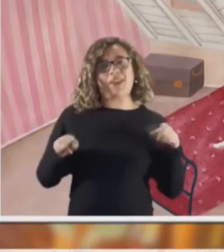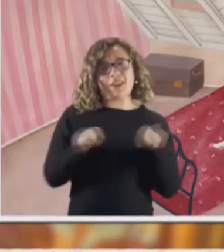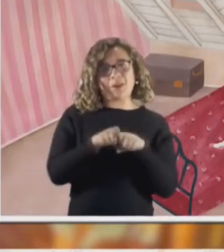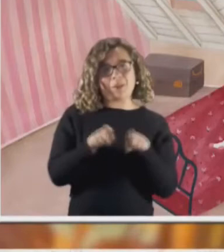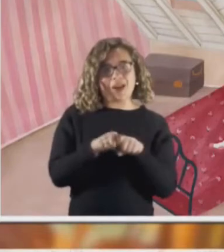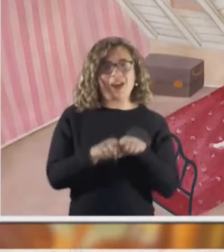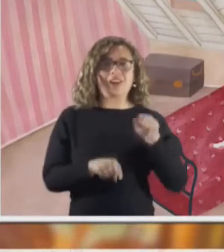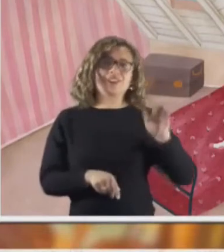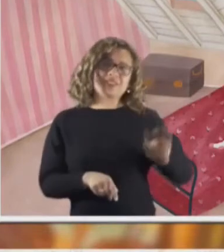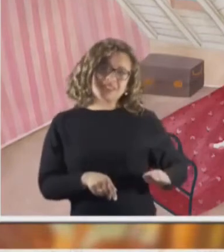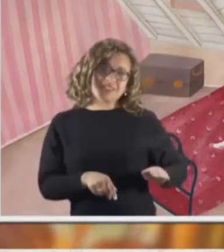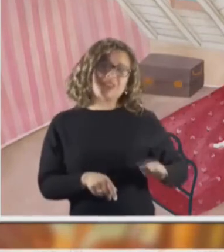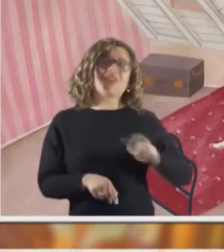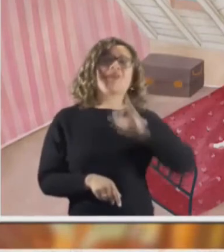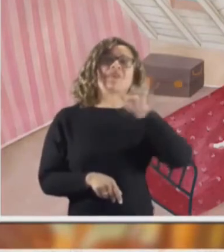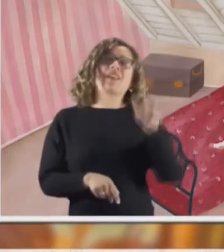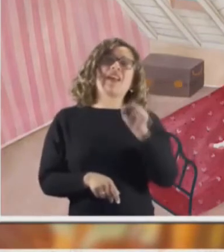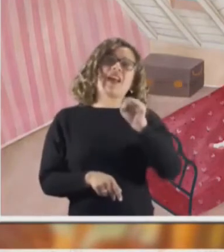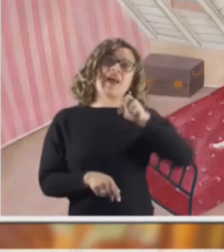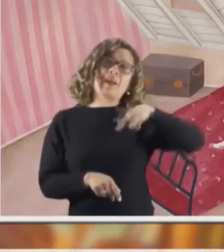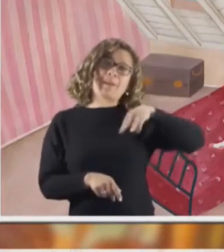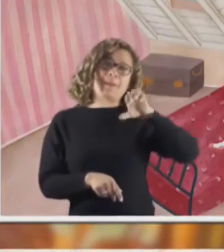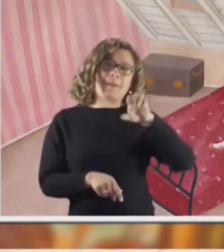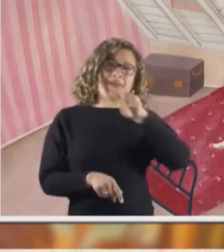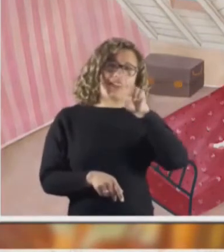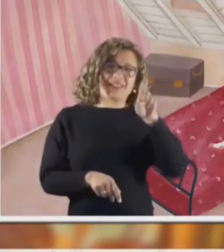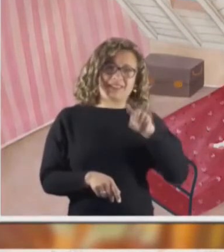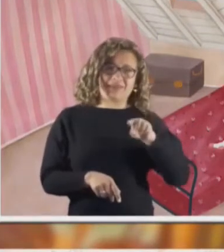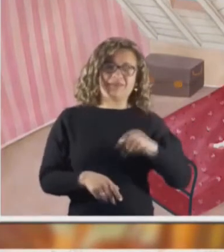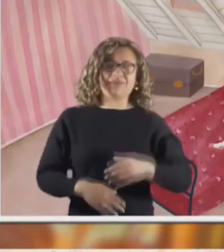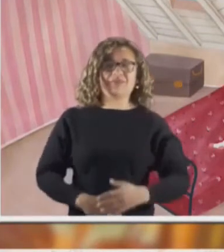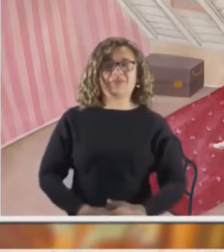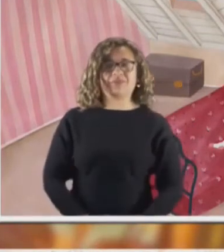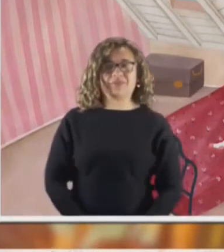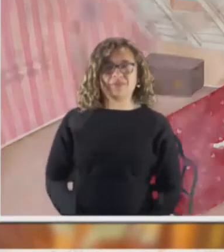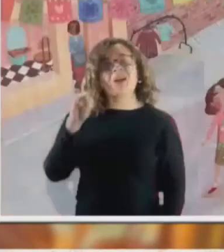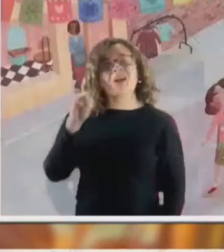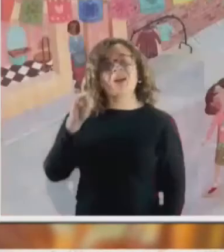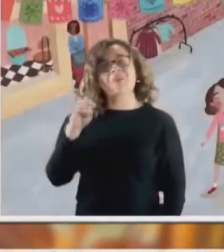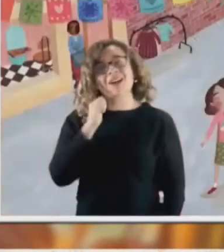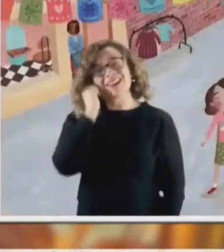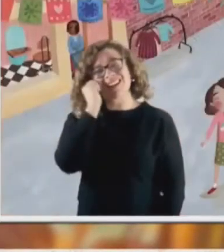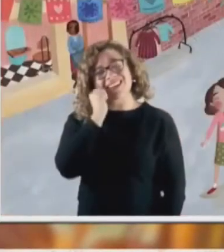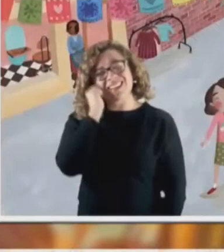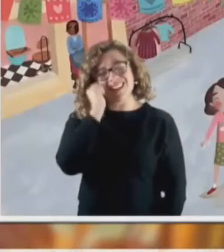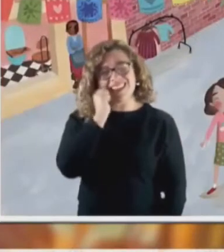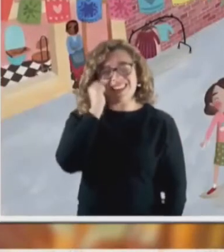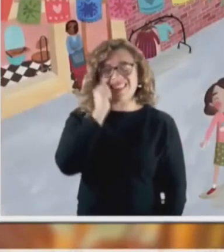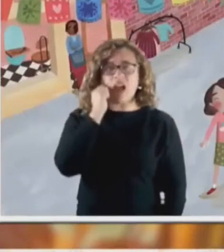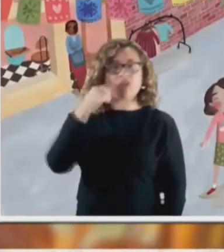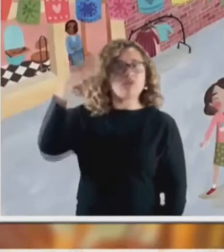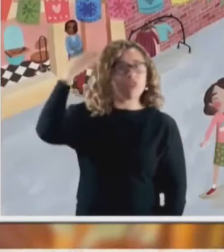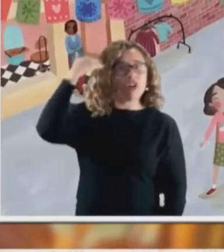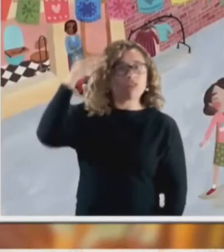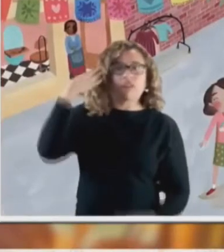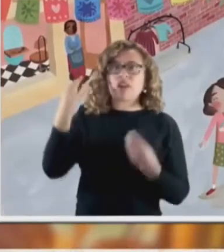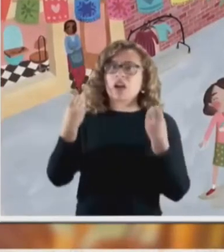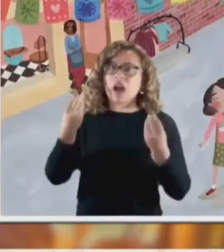español, ese como acento. El español de España. El español de España. Sí, tía, ¿cómo que no?